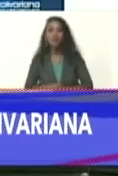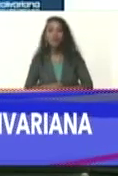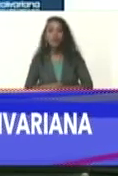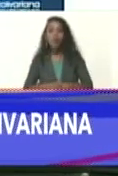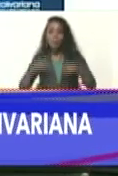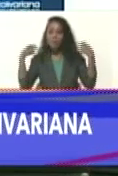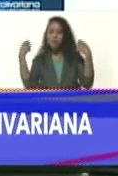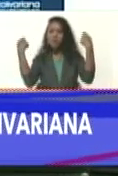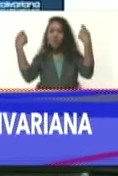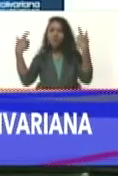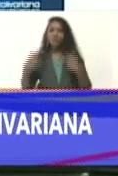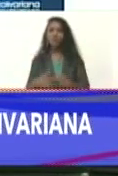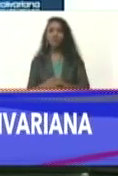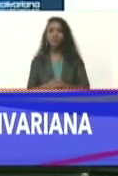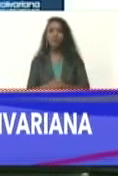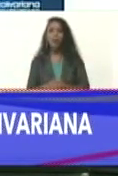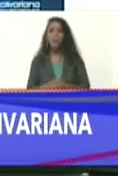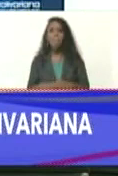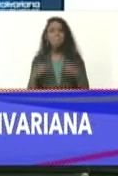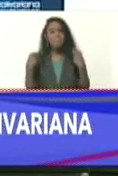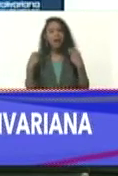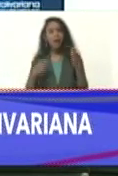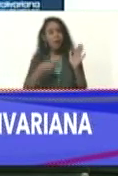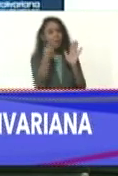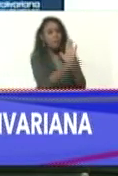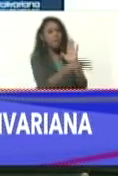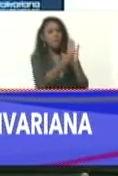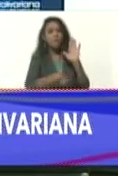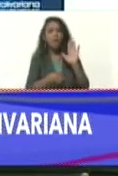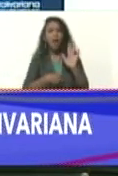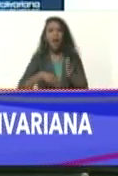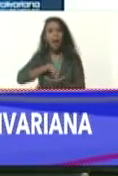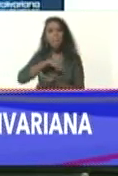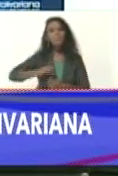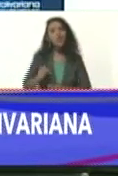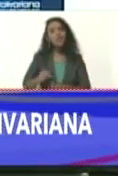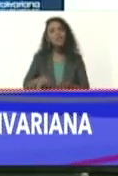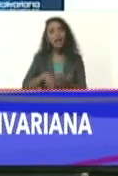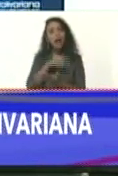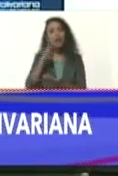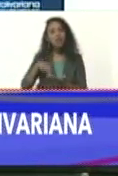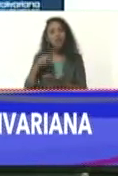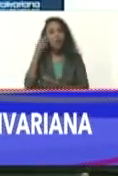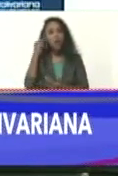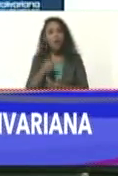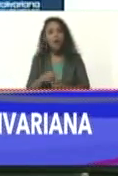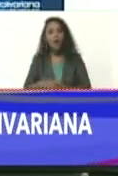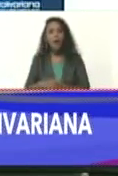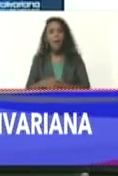campaña para que eliminemos la Policía Nacional Bolivariana, para que eliminemos el FAE.